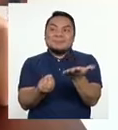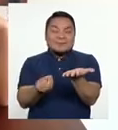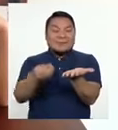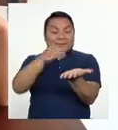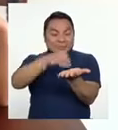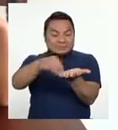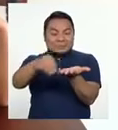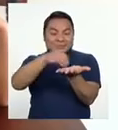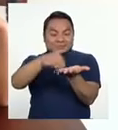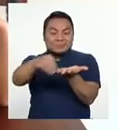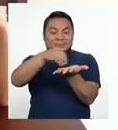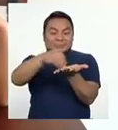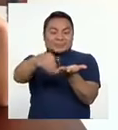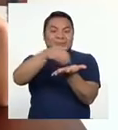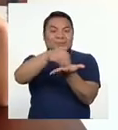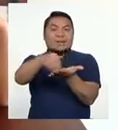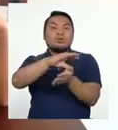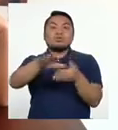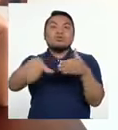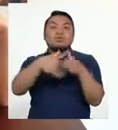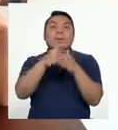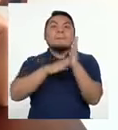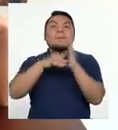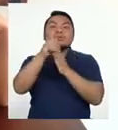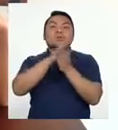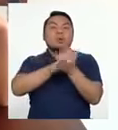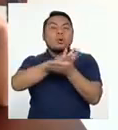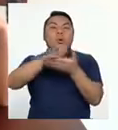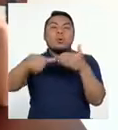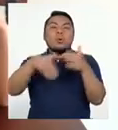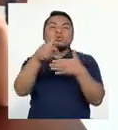Y esparcimos bien la pintura.